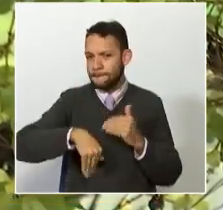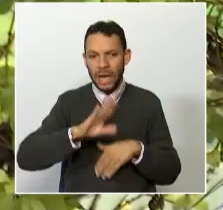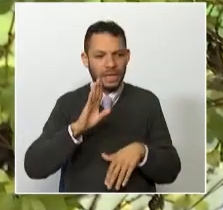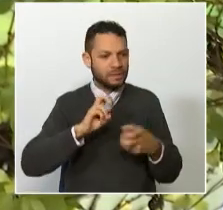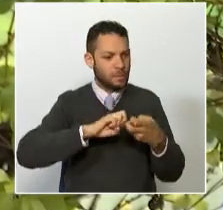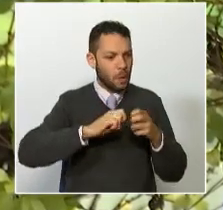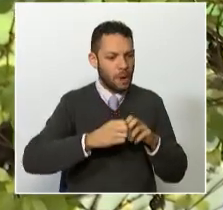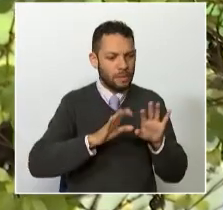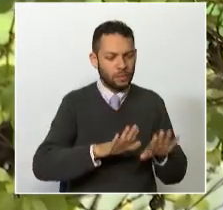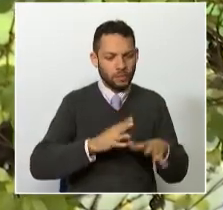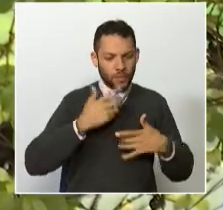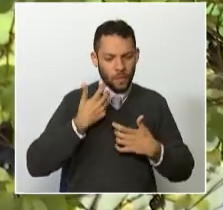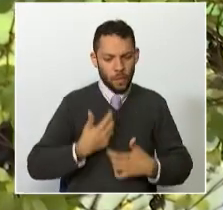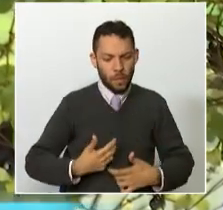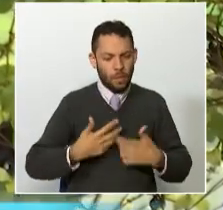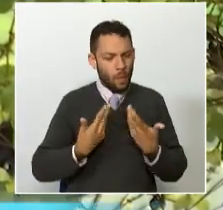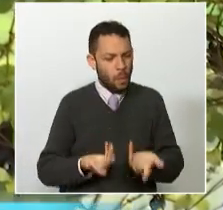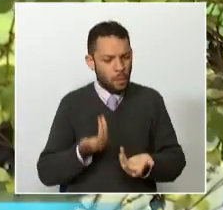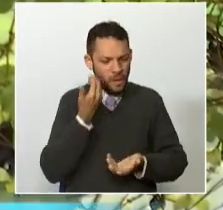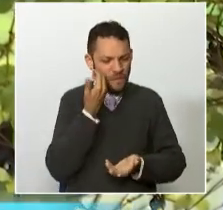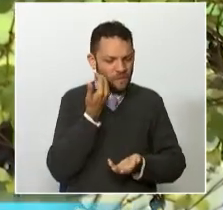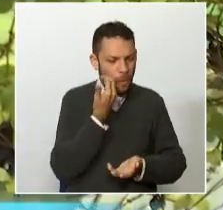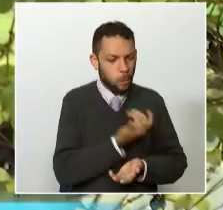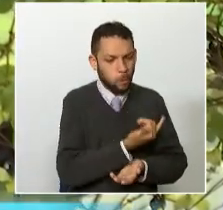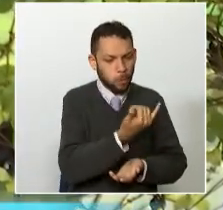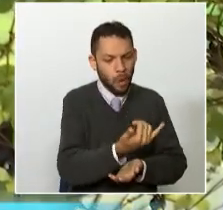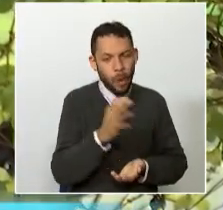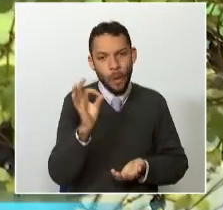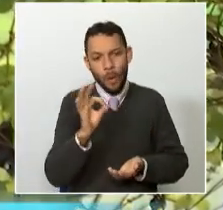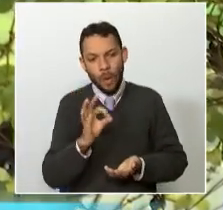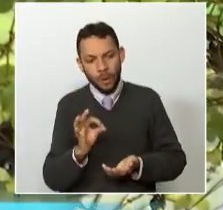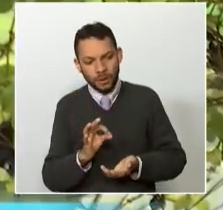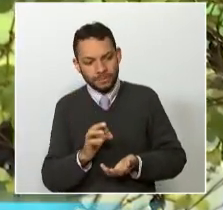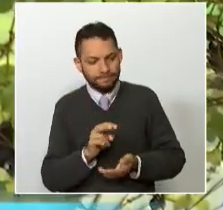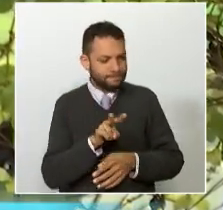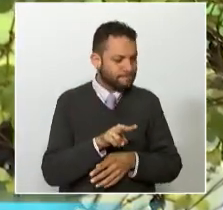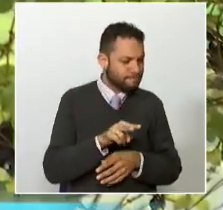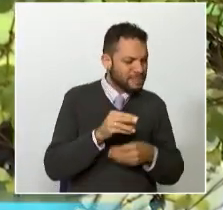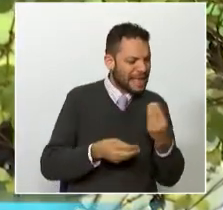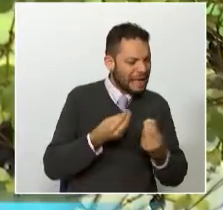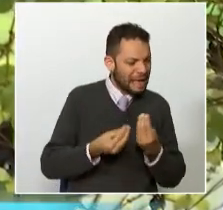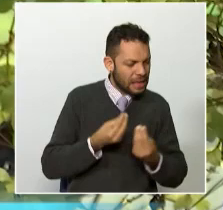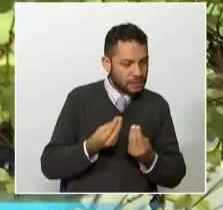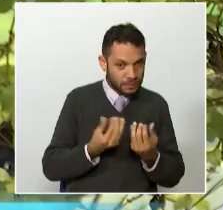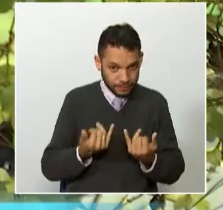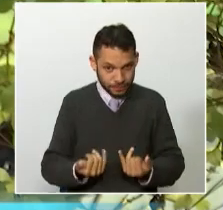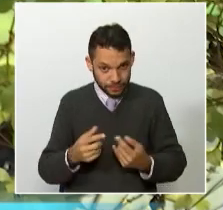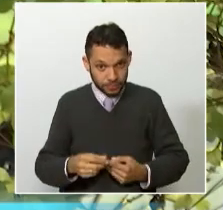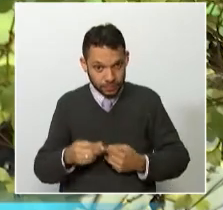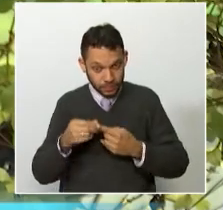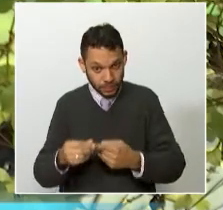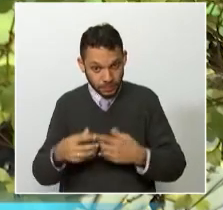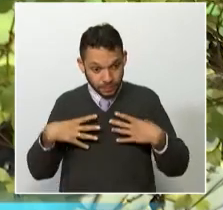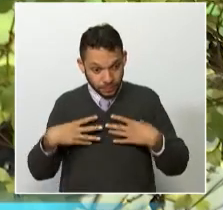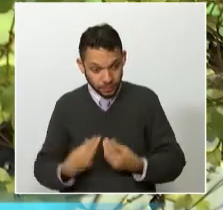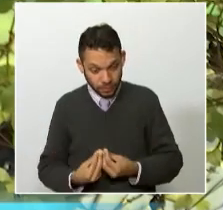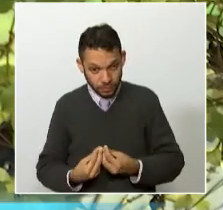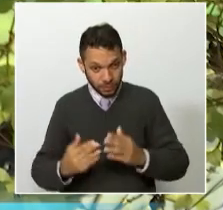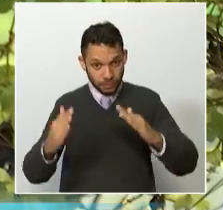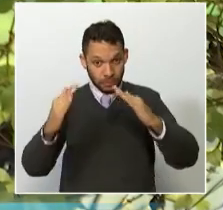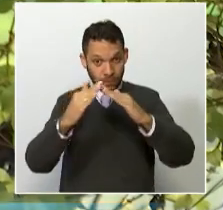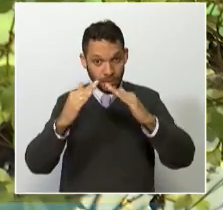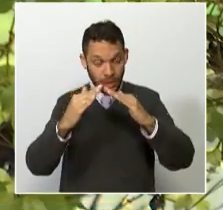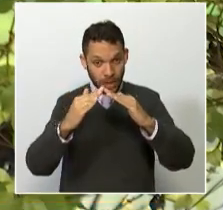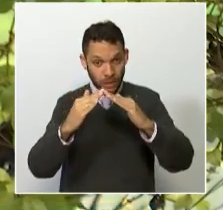nuestra consulta? ¿O qué estamos dejando de ver? Y tratamos de llevar a sus casas